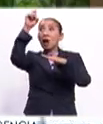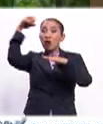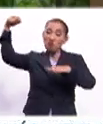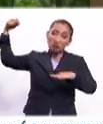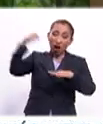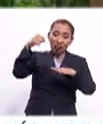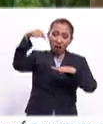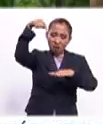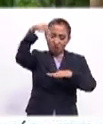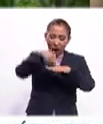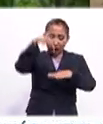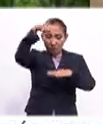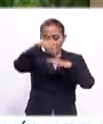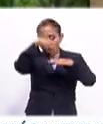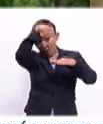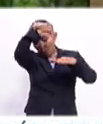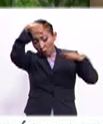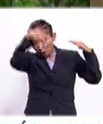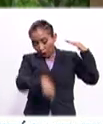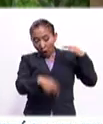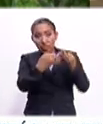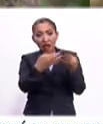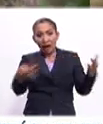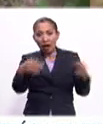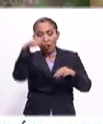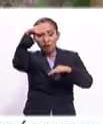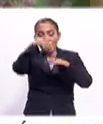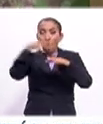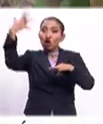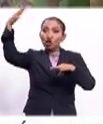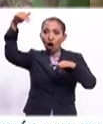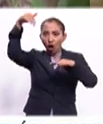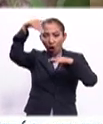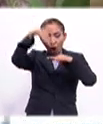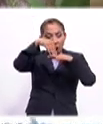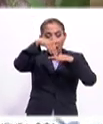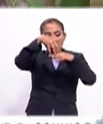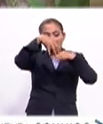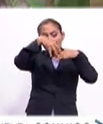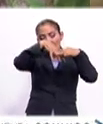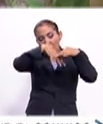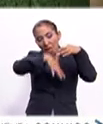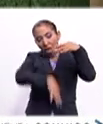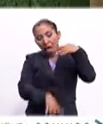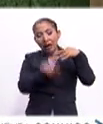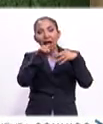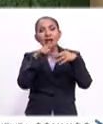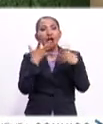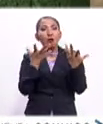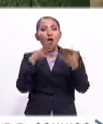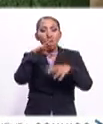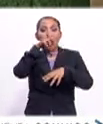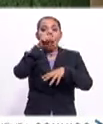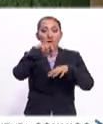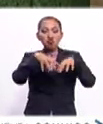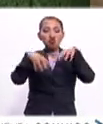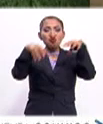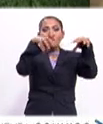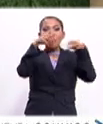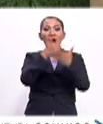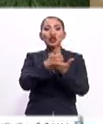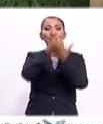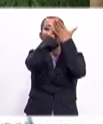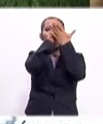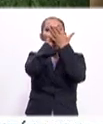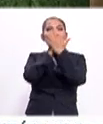que no exista golpe directo del sol y esto ayuda a que no exista una gran evaporación.